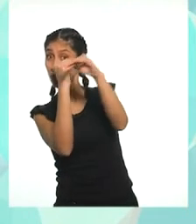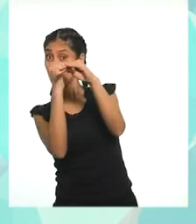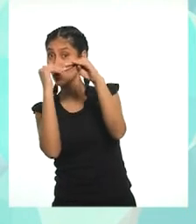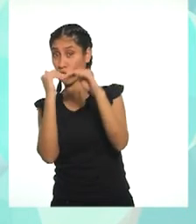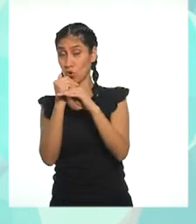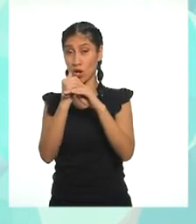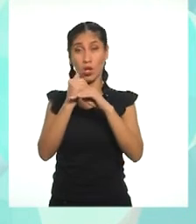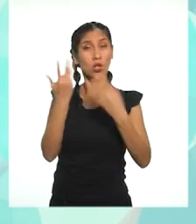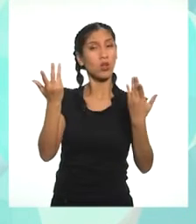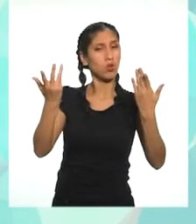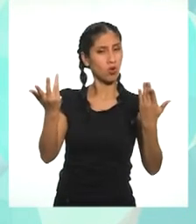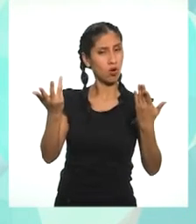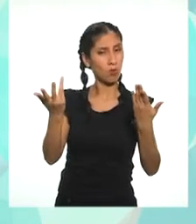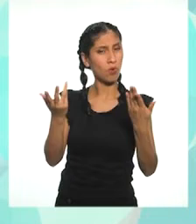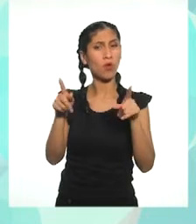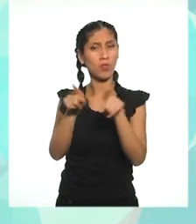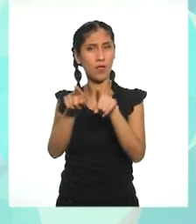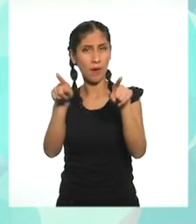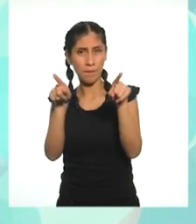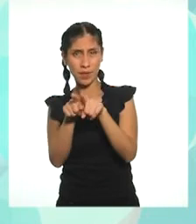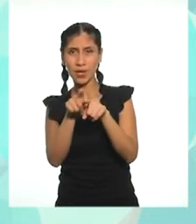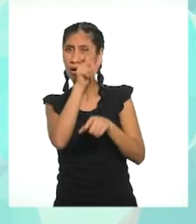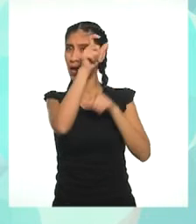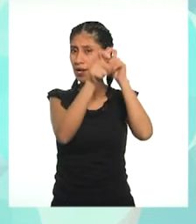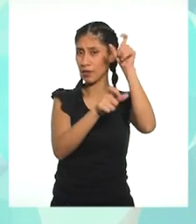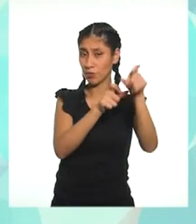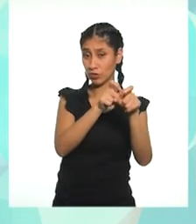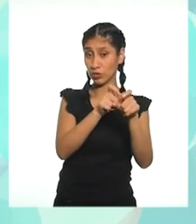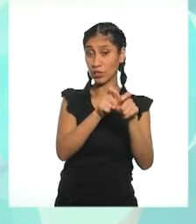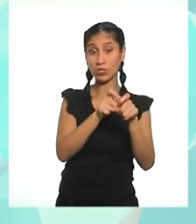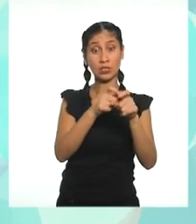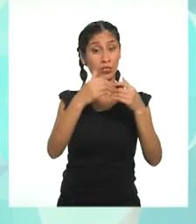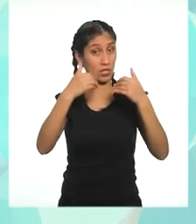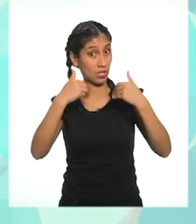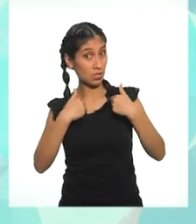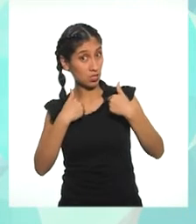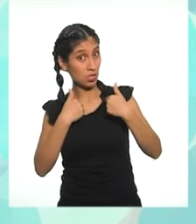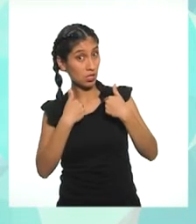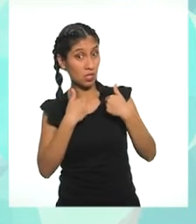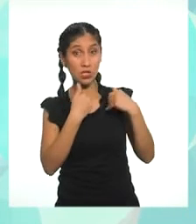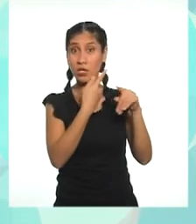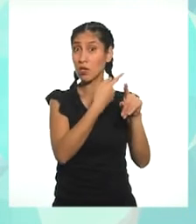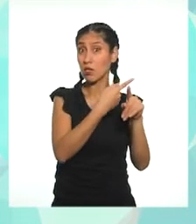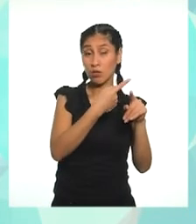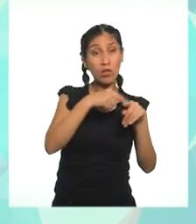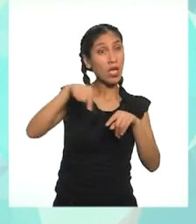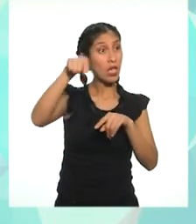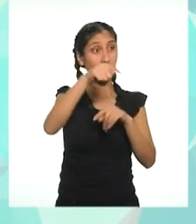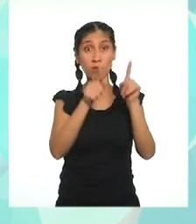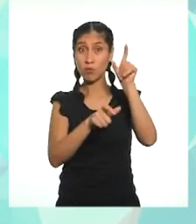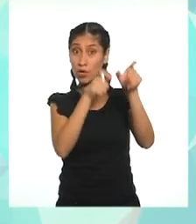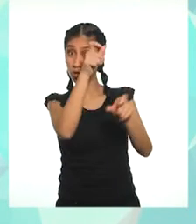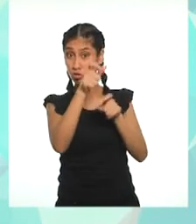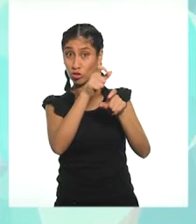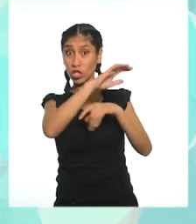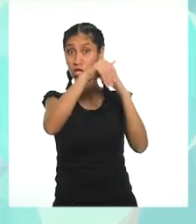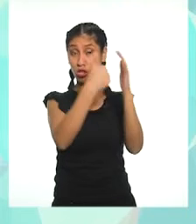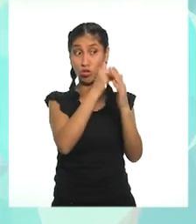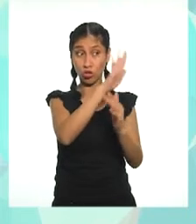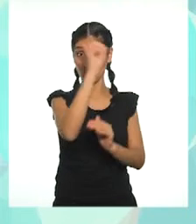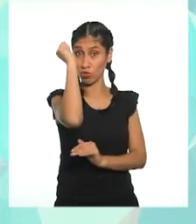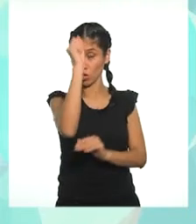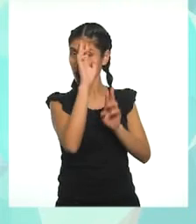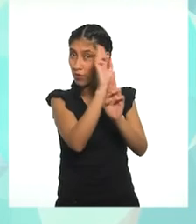actualmente se ve que hay mucha discriminación por las personas que vienen de la sierra o de alguna otra provincia, y eso no es justo. Debemos respetar sus derechos.